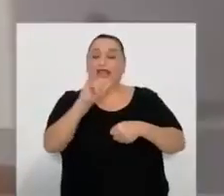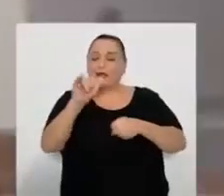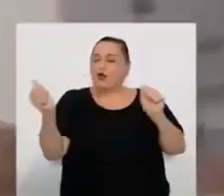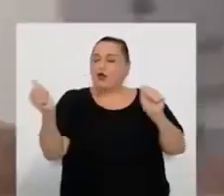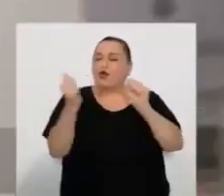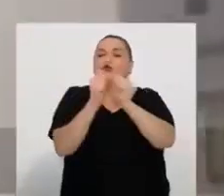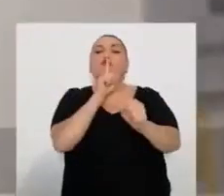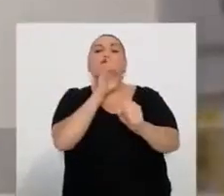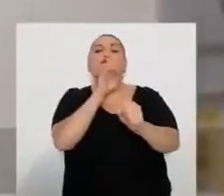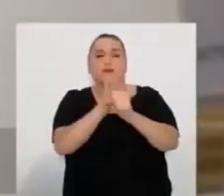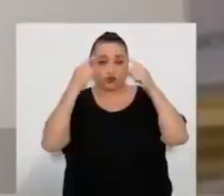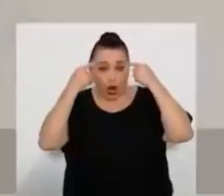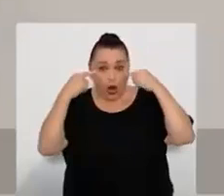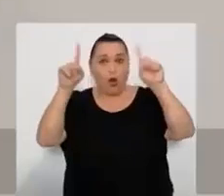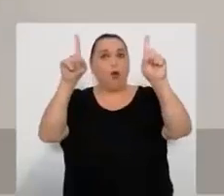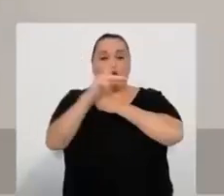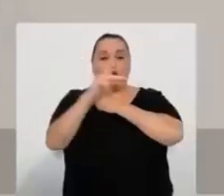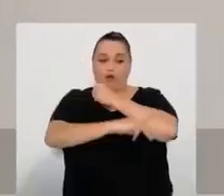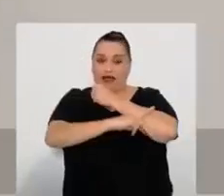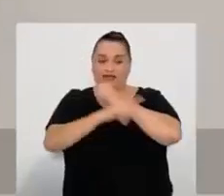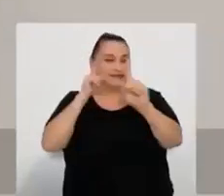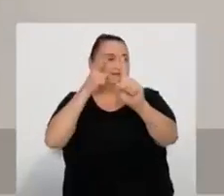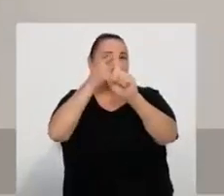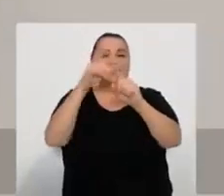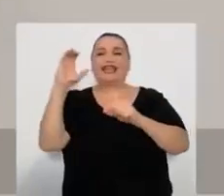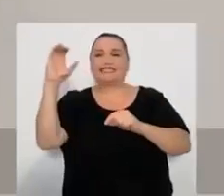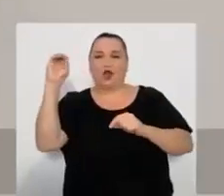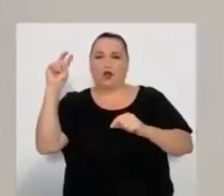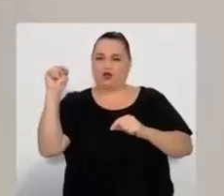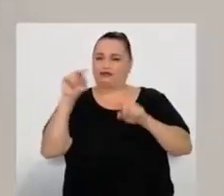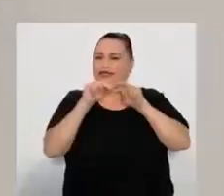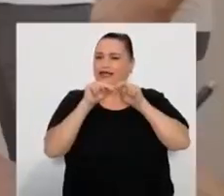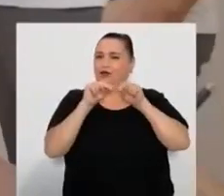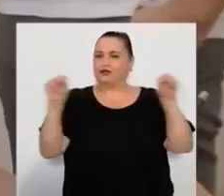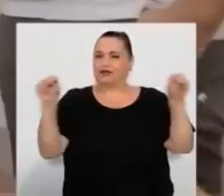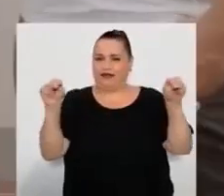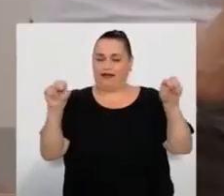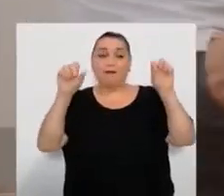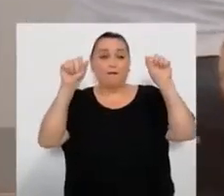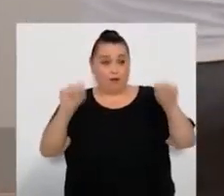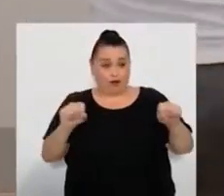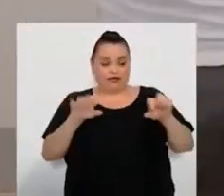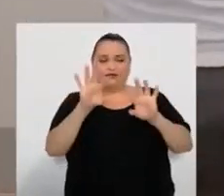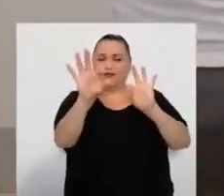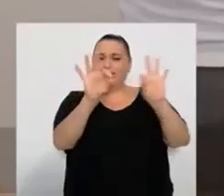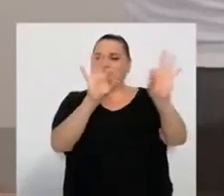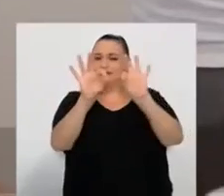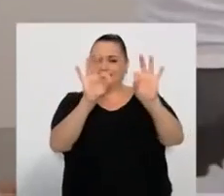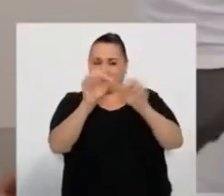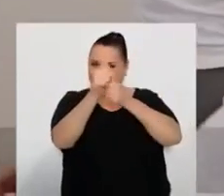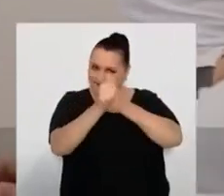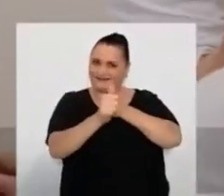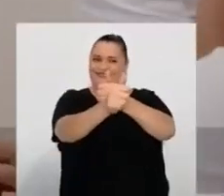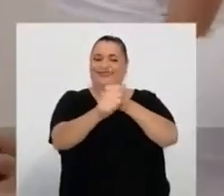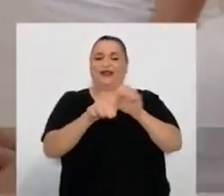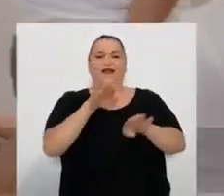sino de un conjunto de compromisos para lograr como país alcanzar la carbono neutralidad. Por eso, les invitamos a